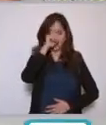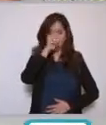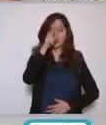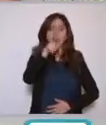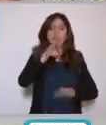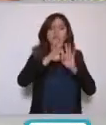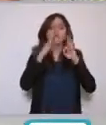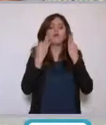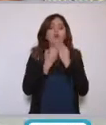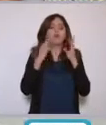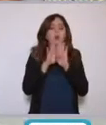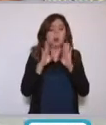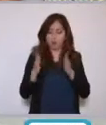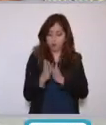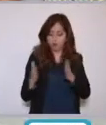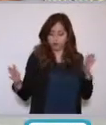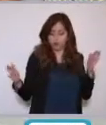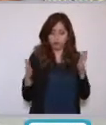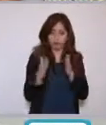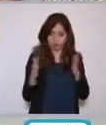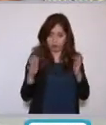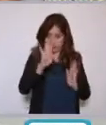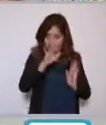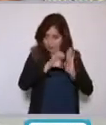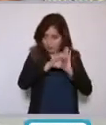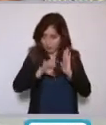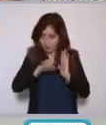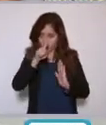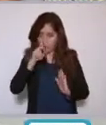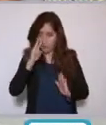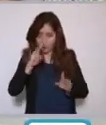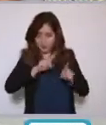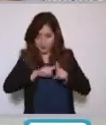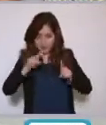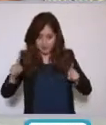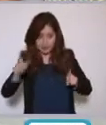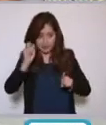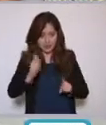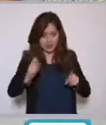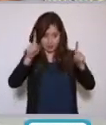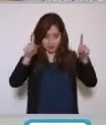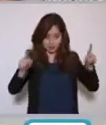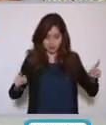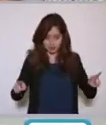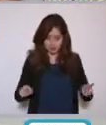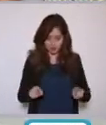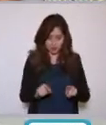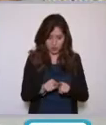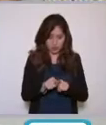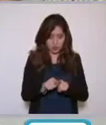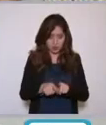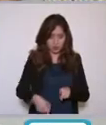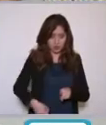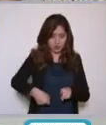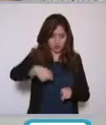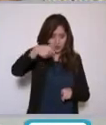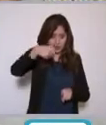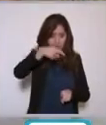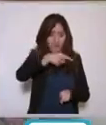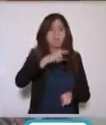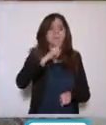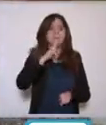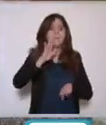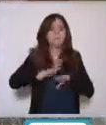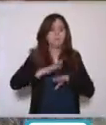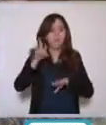tiene como una asa mediana. Y fíjate la diferencia entre una cuadrada estructurada, que te da como una vista un poco más